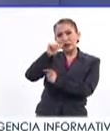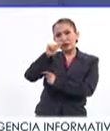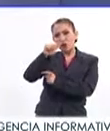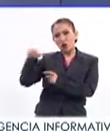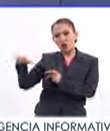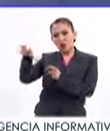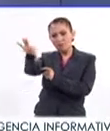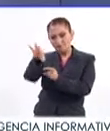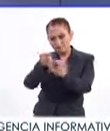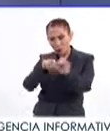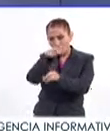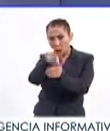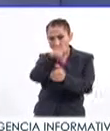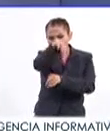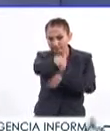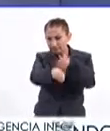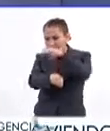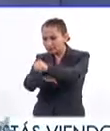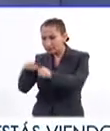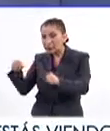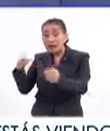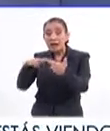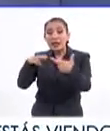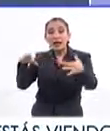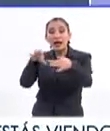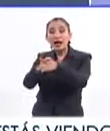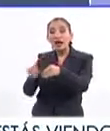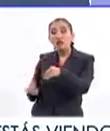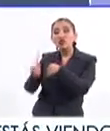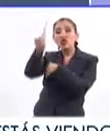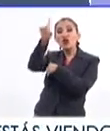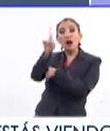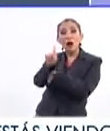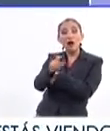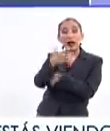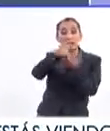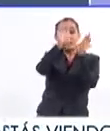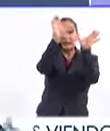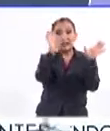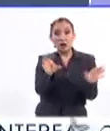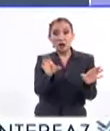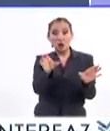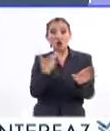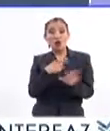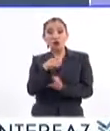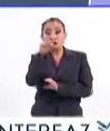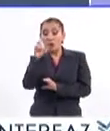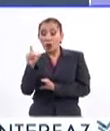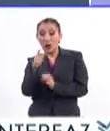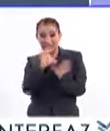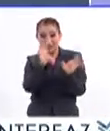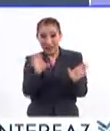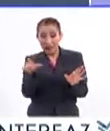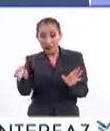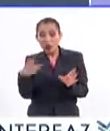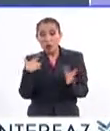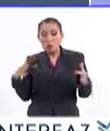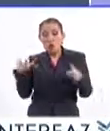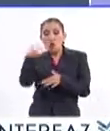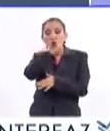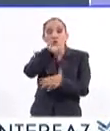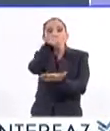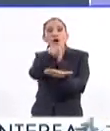suyos lugares vinculados a las deidades del agua y de los cerros. O sea, las deidades del agua y los cerros evocan el